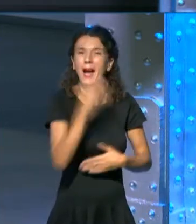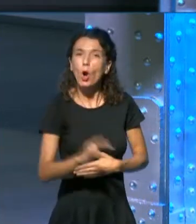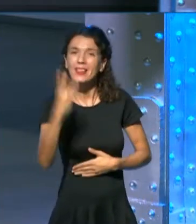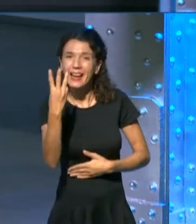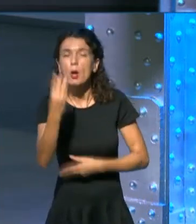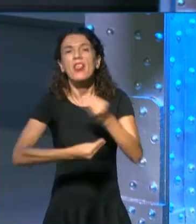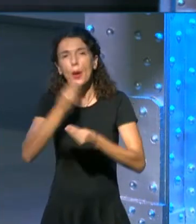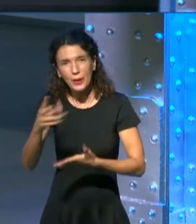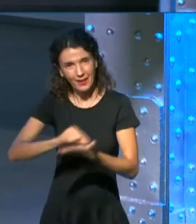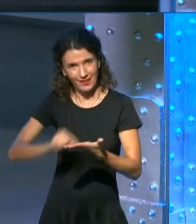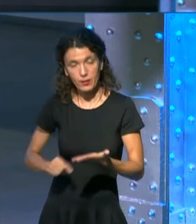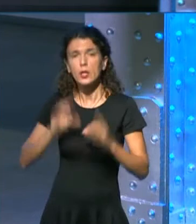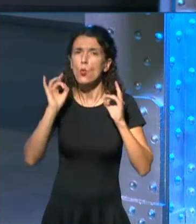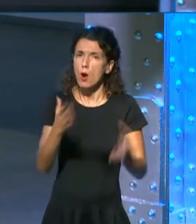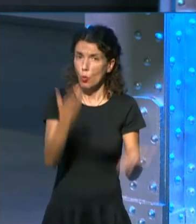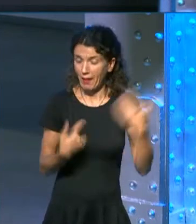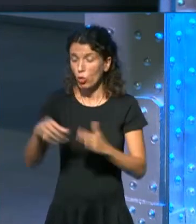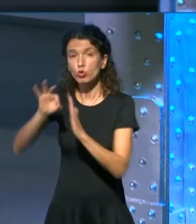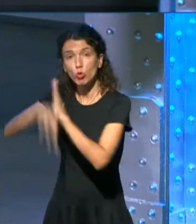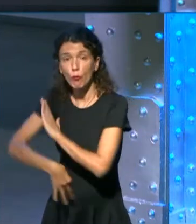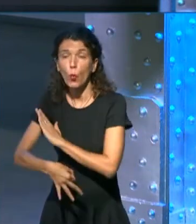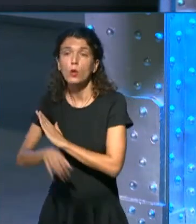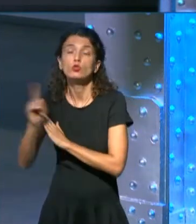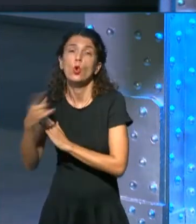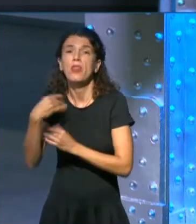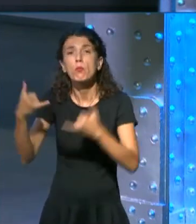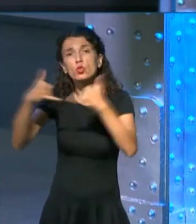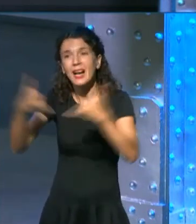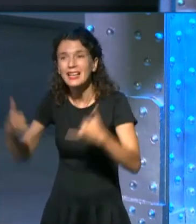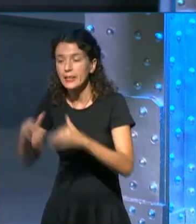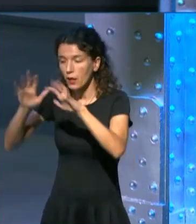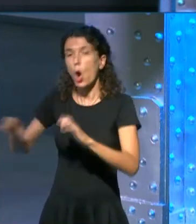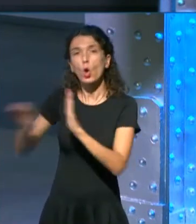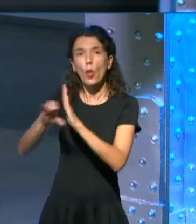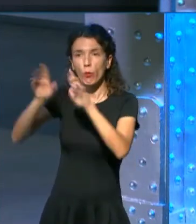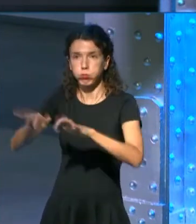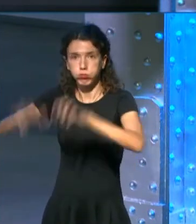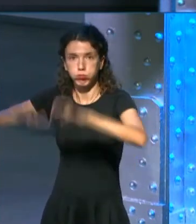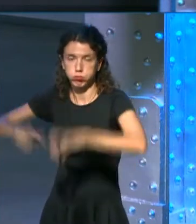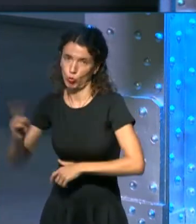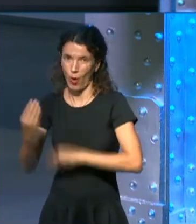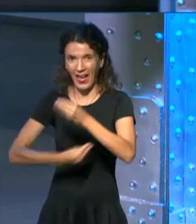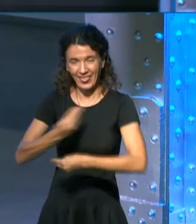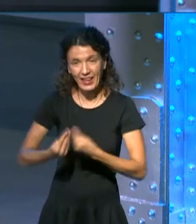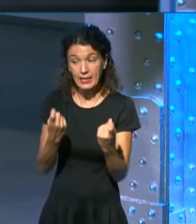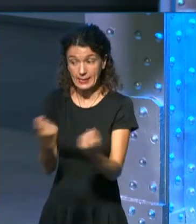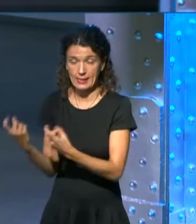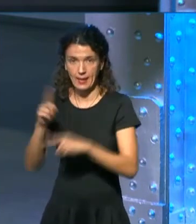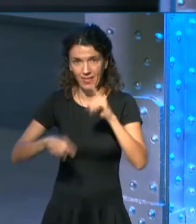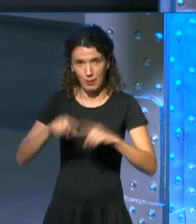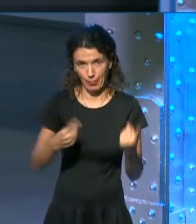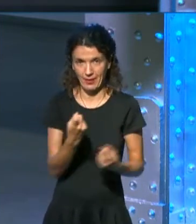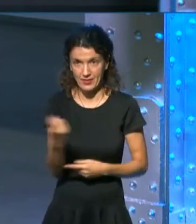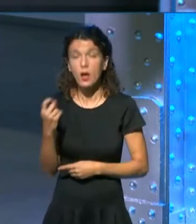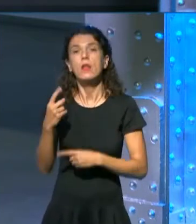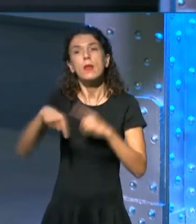Y esto mismo ocurre con el software, en el que no consiste en escribir muchas líneas de código por hora, sino en hacer las necesarias y hacer que